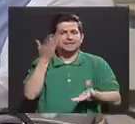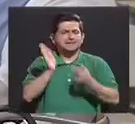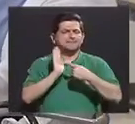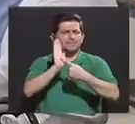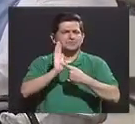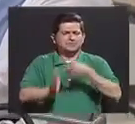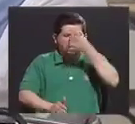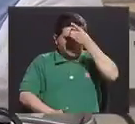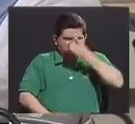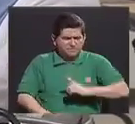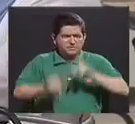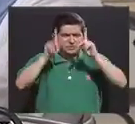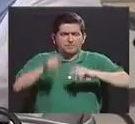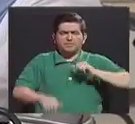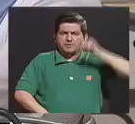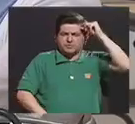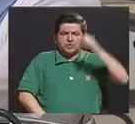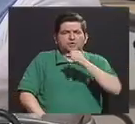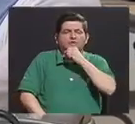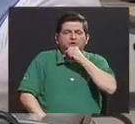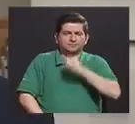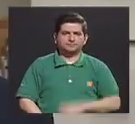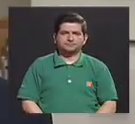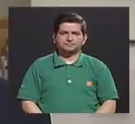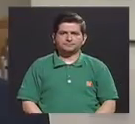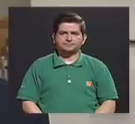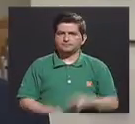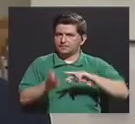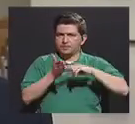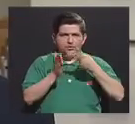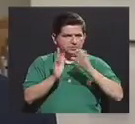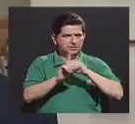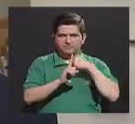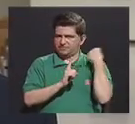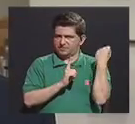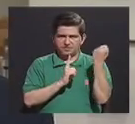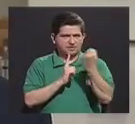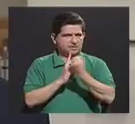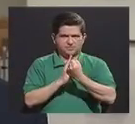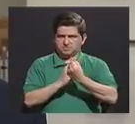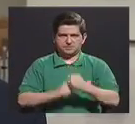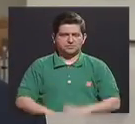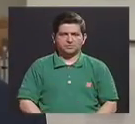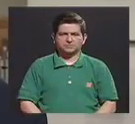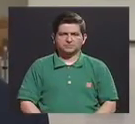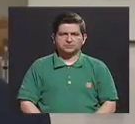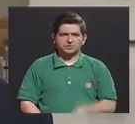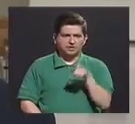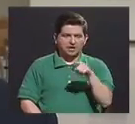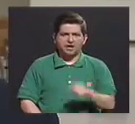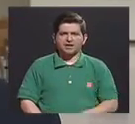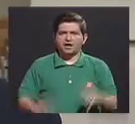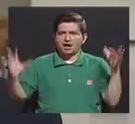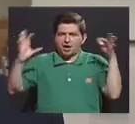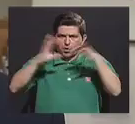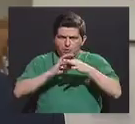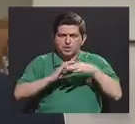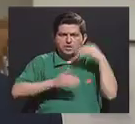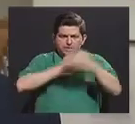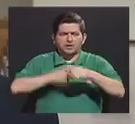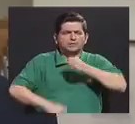depresión en la persona adulta mayor no es una condición que viene asociada al